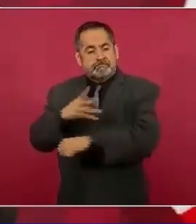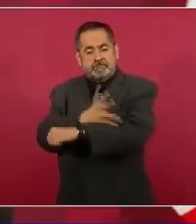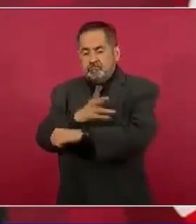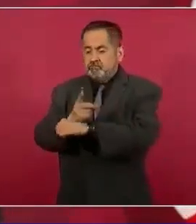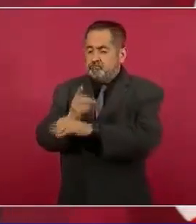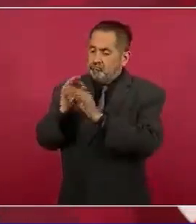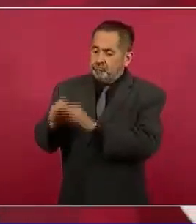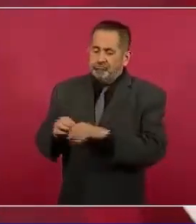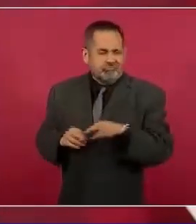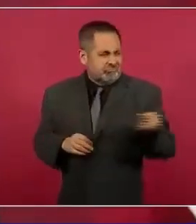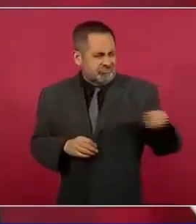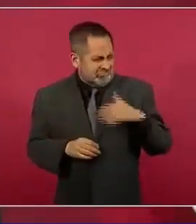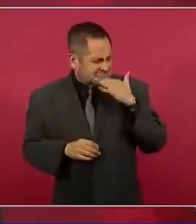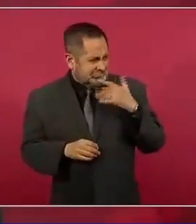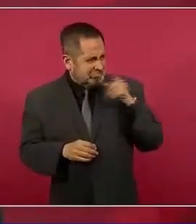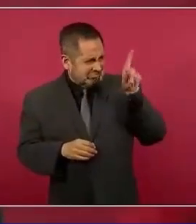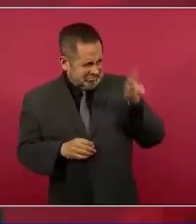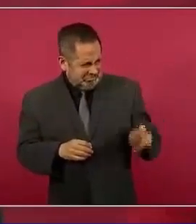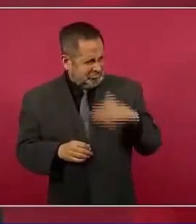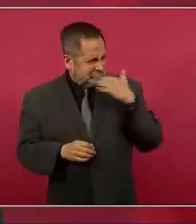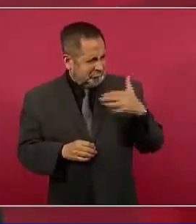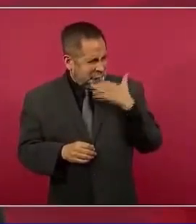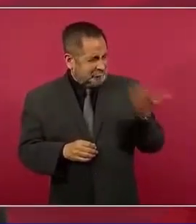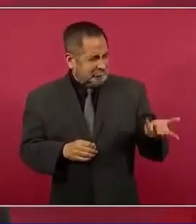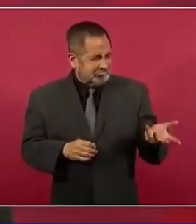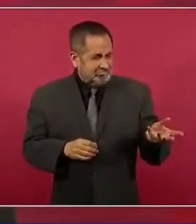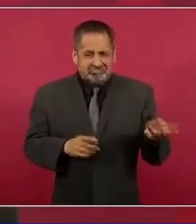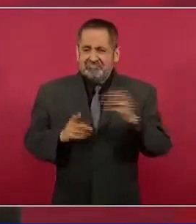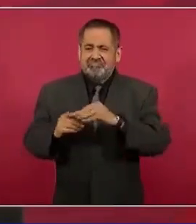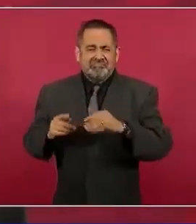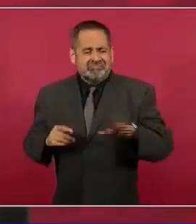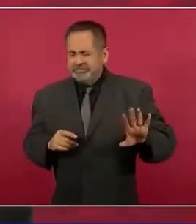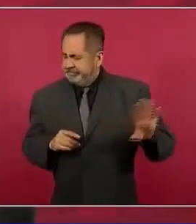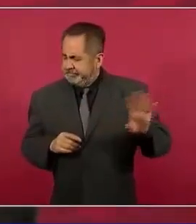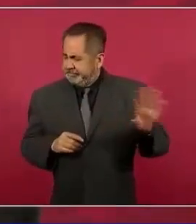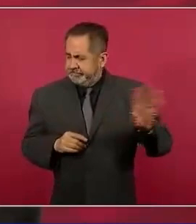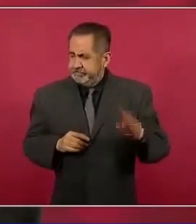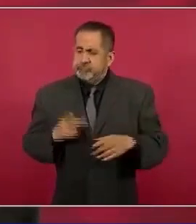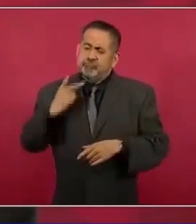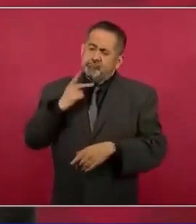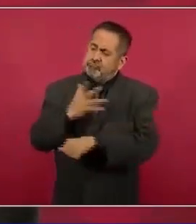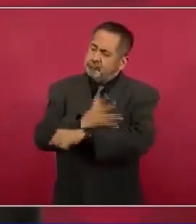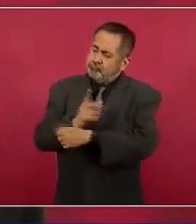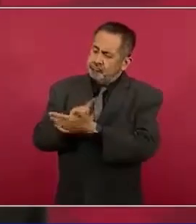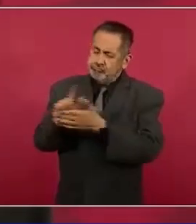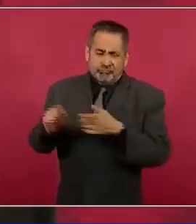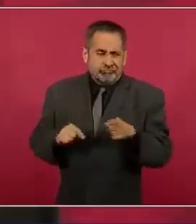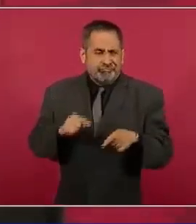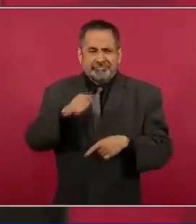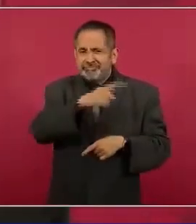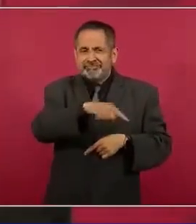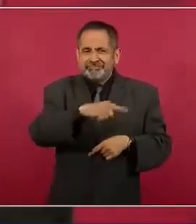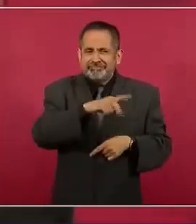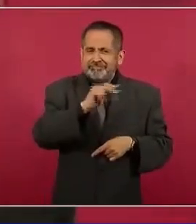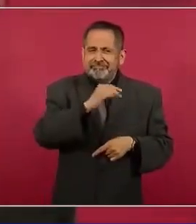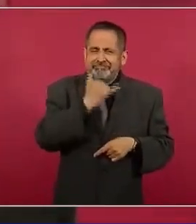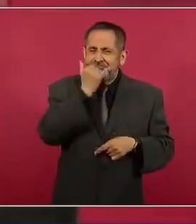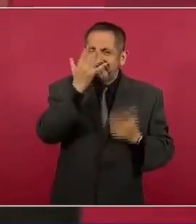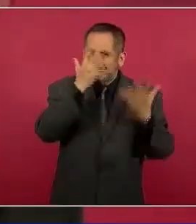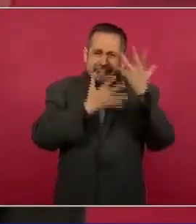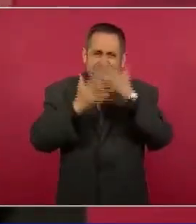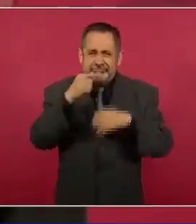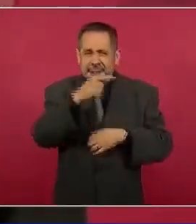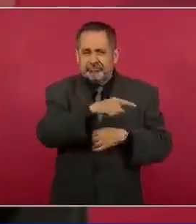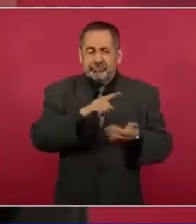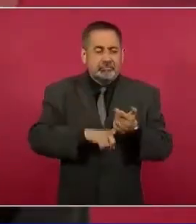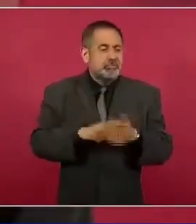sucios políticos han podido mancharla. No confundas política